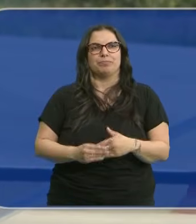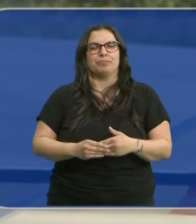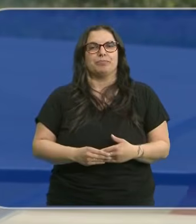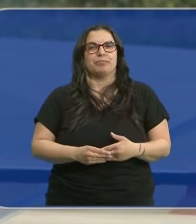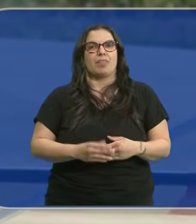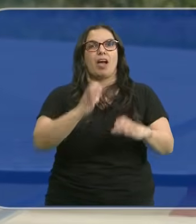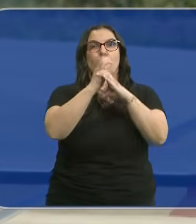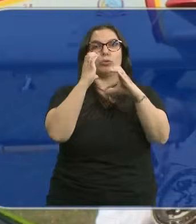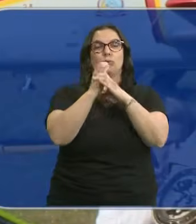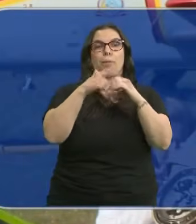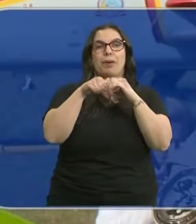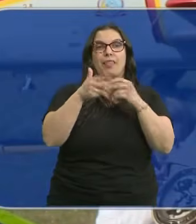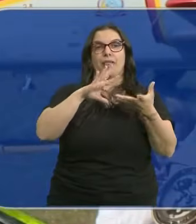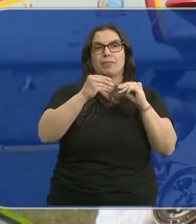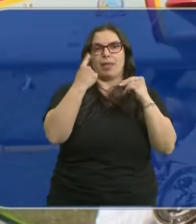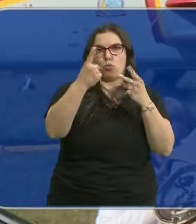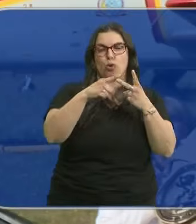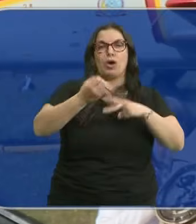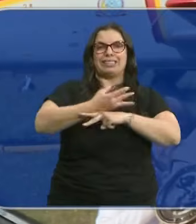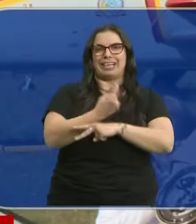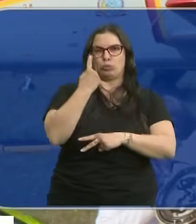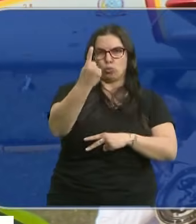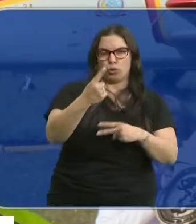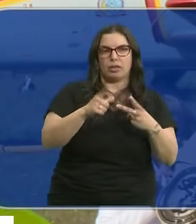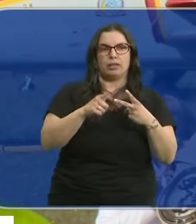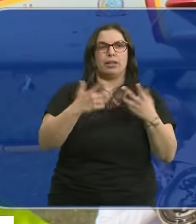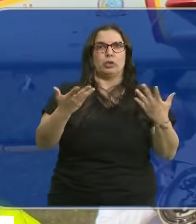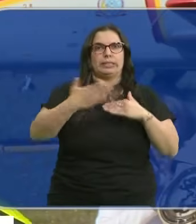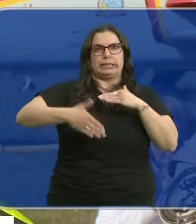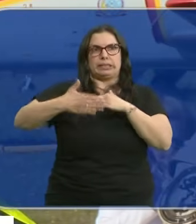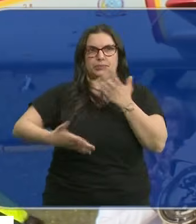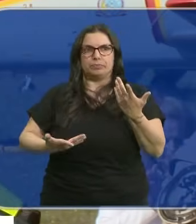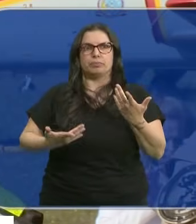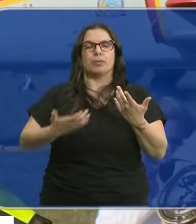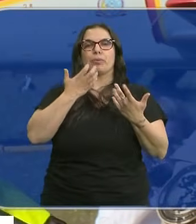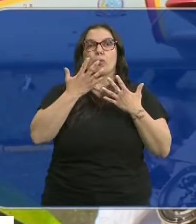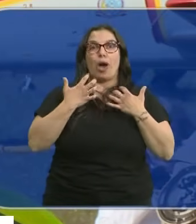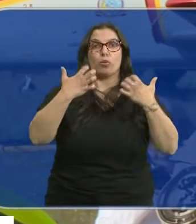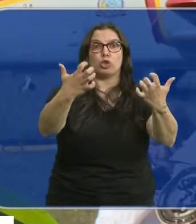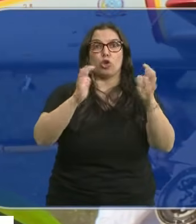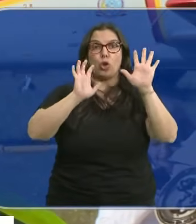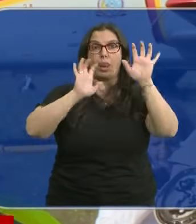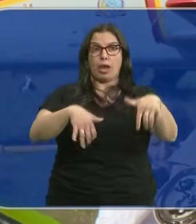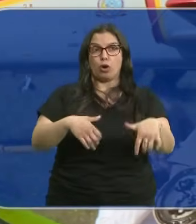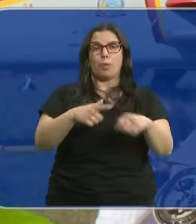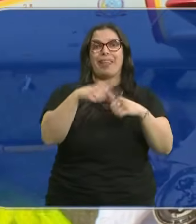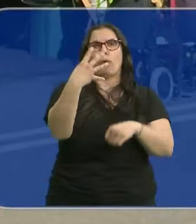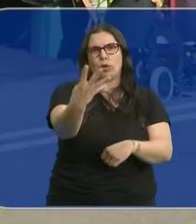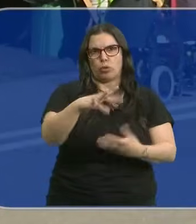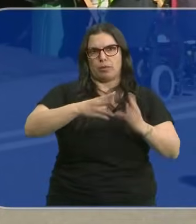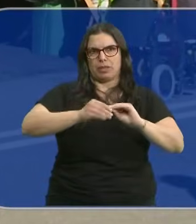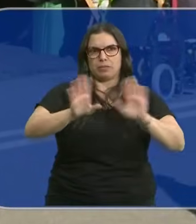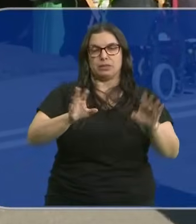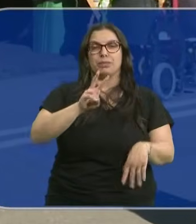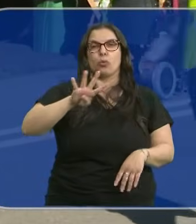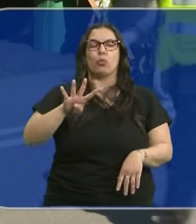autobuses tienen una plaza adaptada, los trenes tienen una plaza adaptada. Entonces, claro, el auditorio de León tiene 4 plazas.